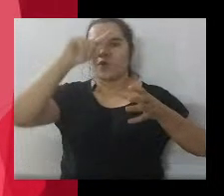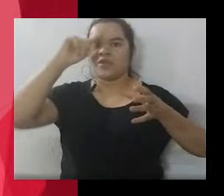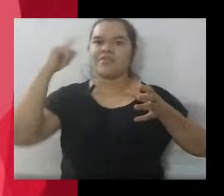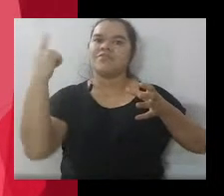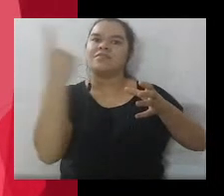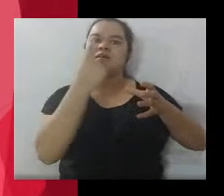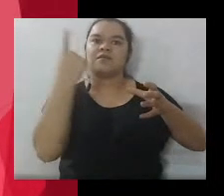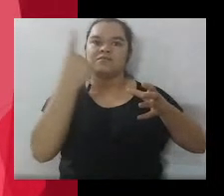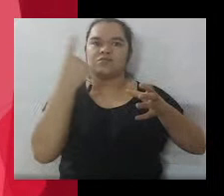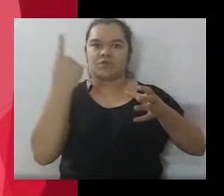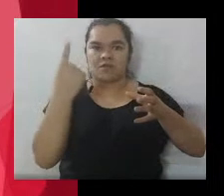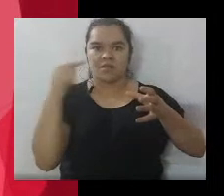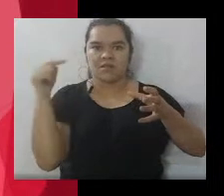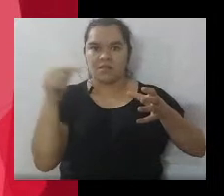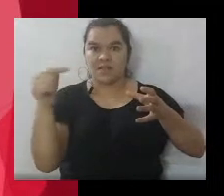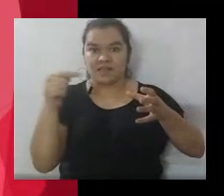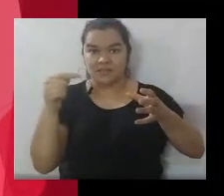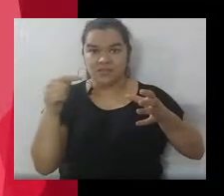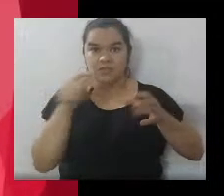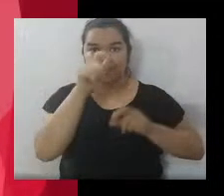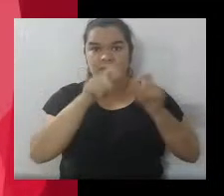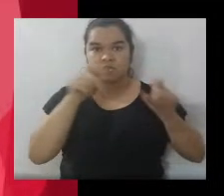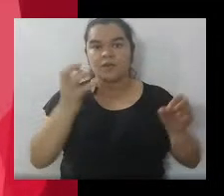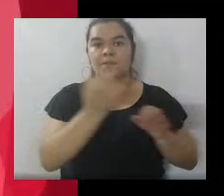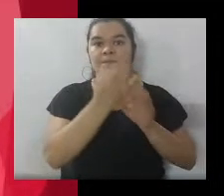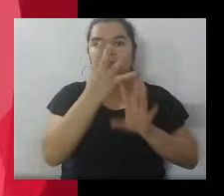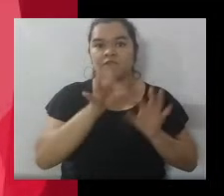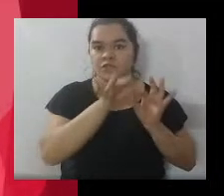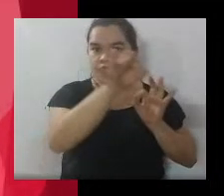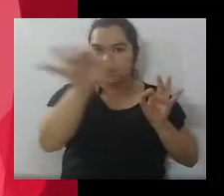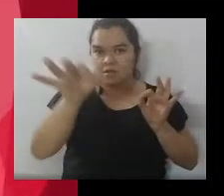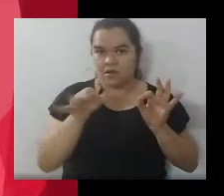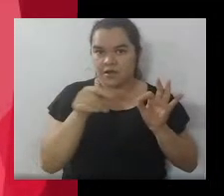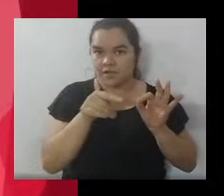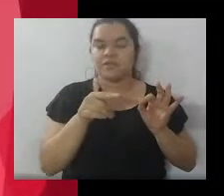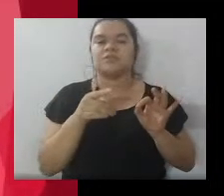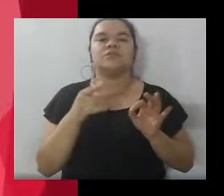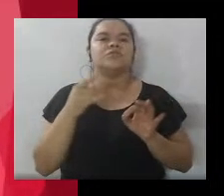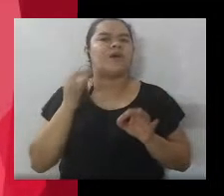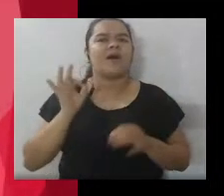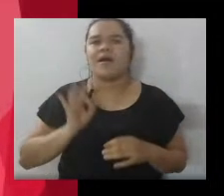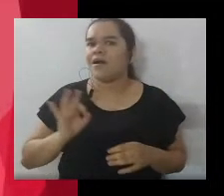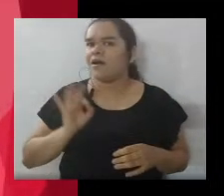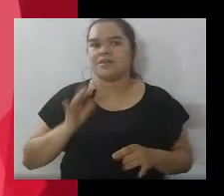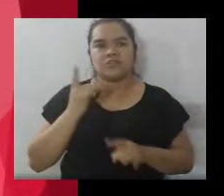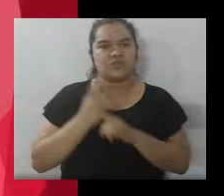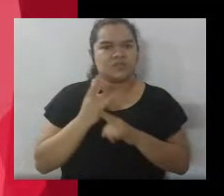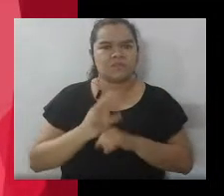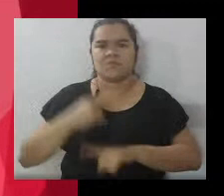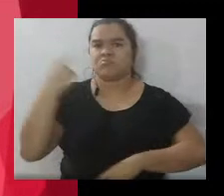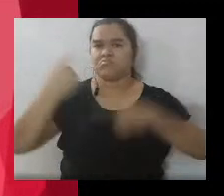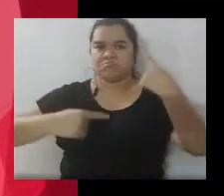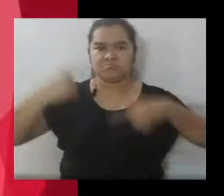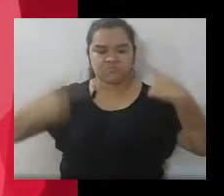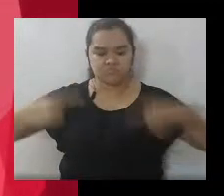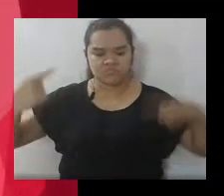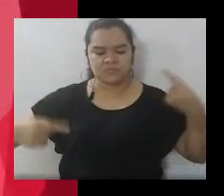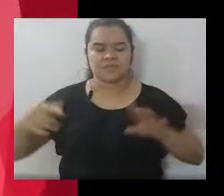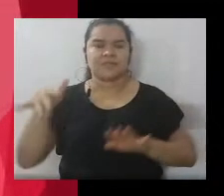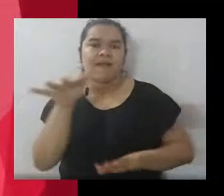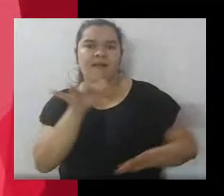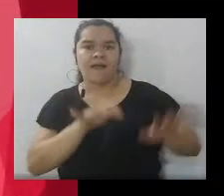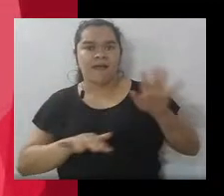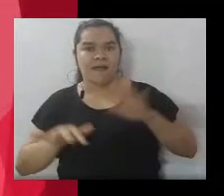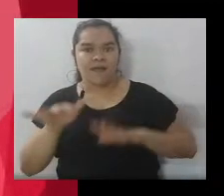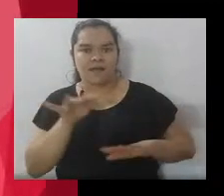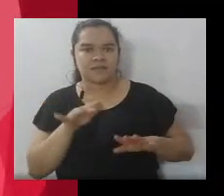de Agrimensura, el cual todos los años realiza múltiples eventos a lo largo del año y cada